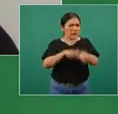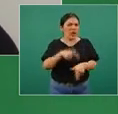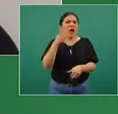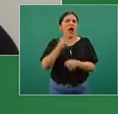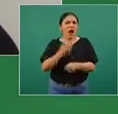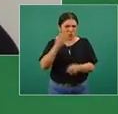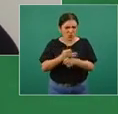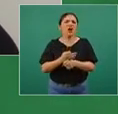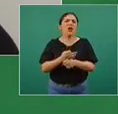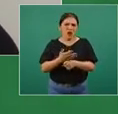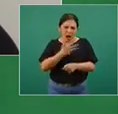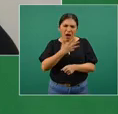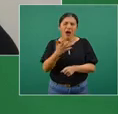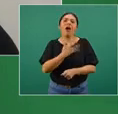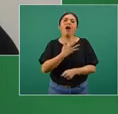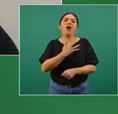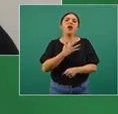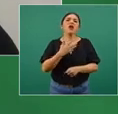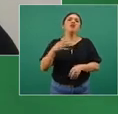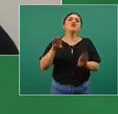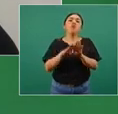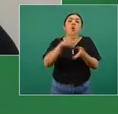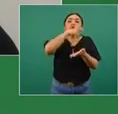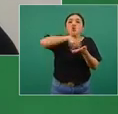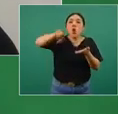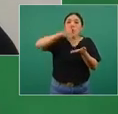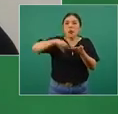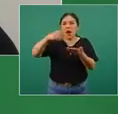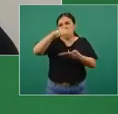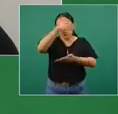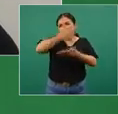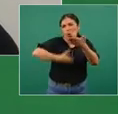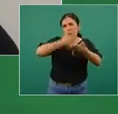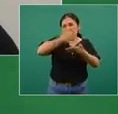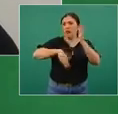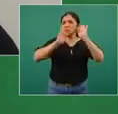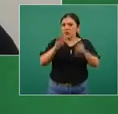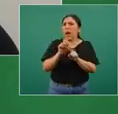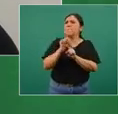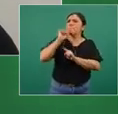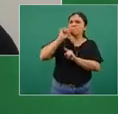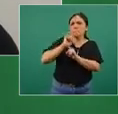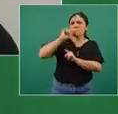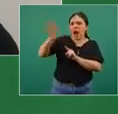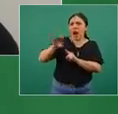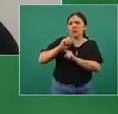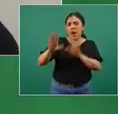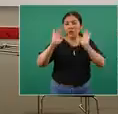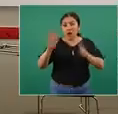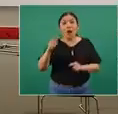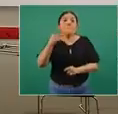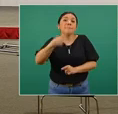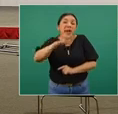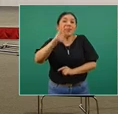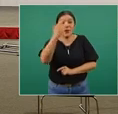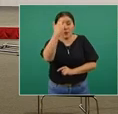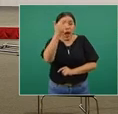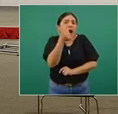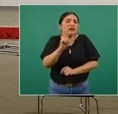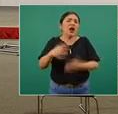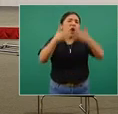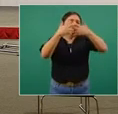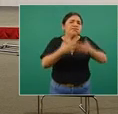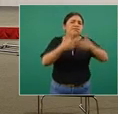continúa, obviamente las órdenes de compra en su momento fueron emitidas, pero pues hay que recordar que todas las farmacéuticas a